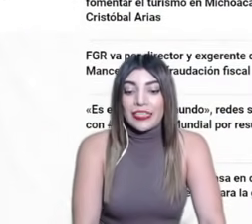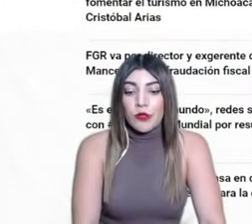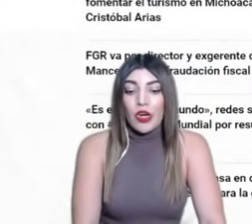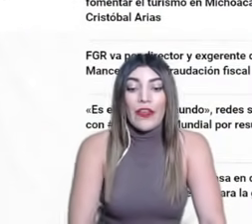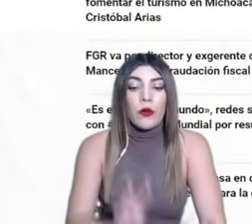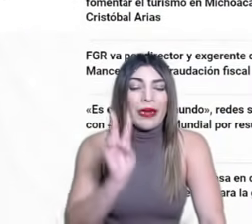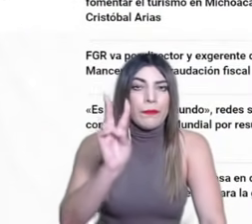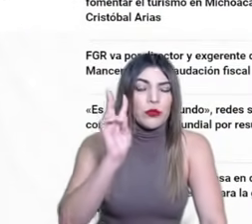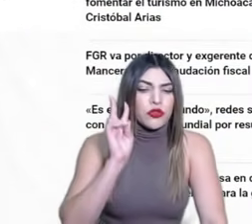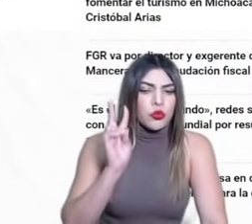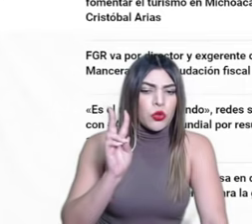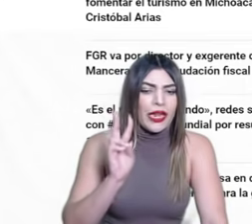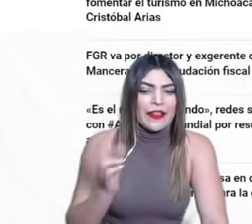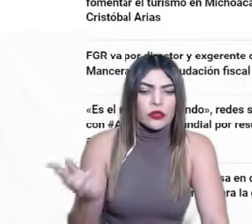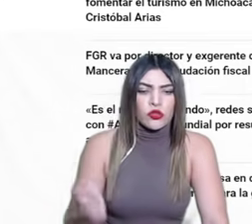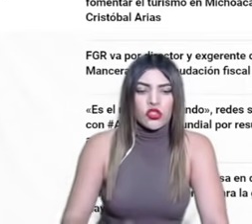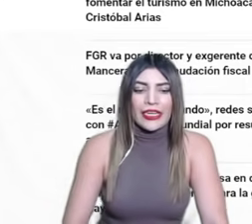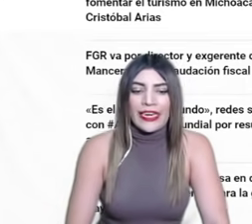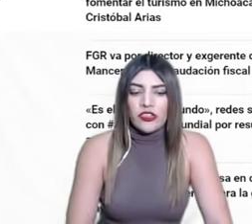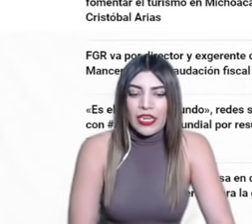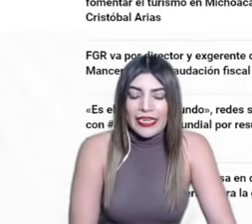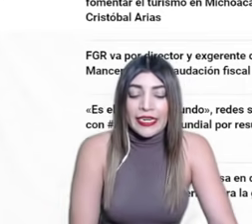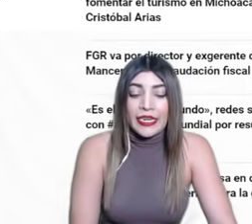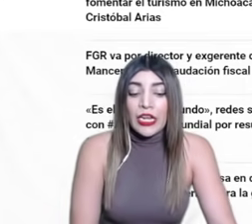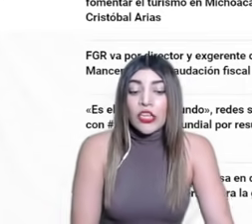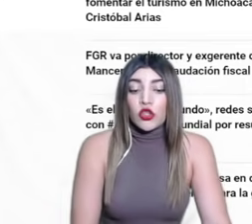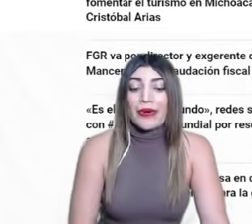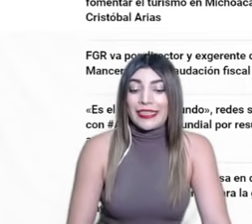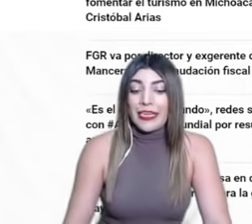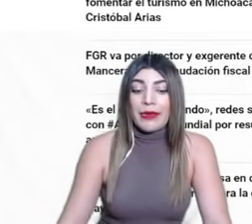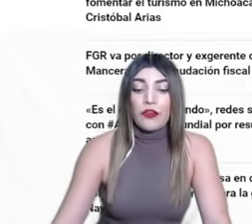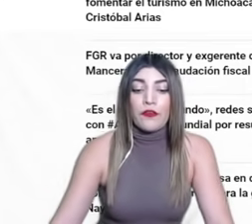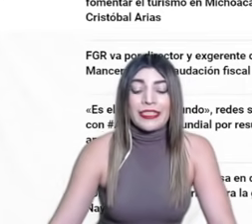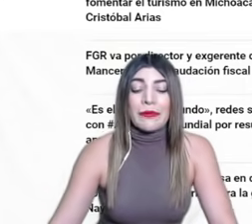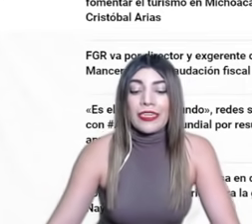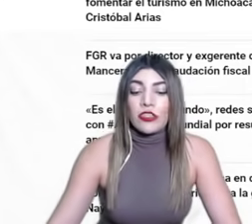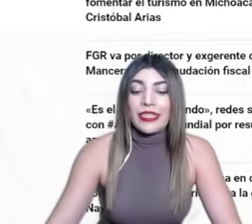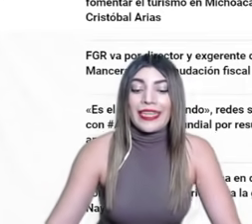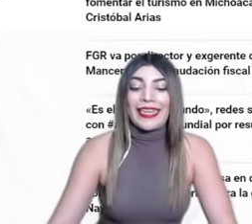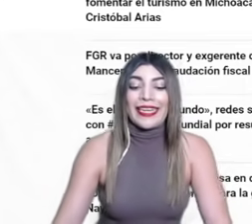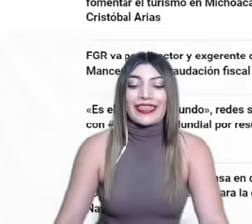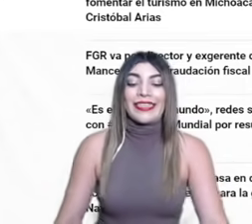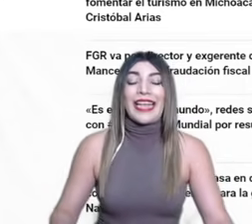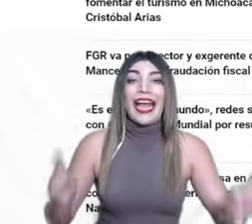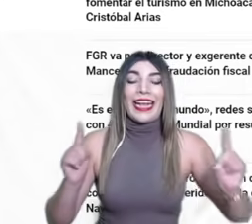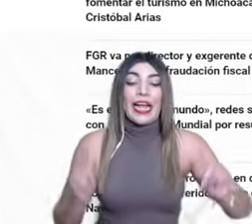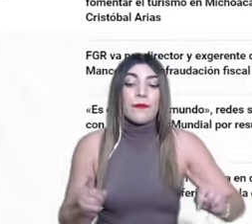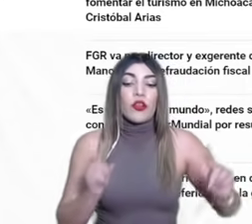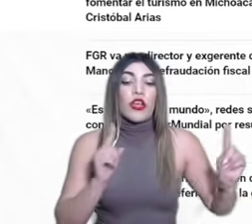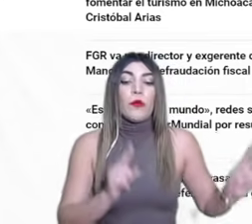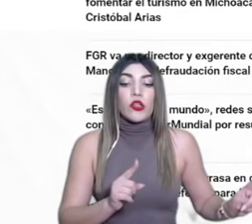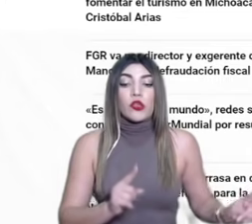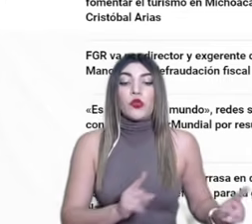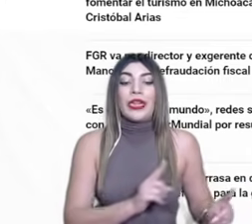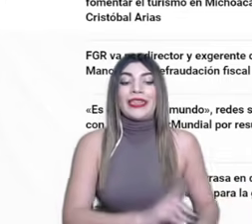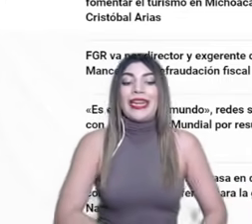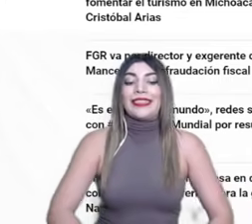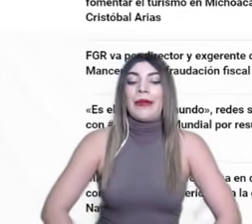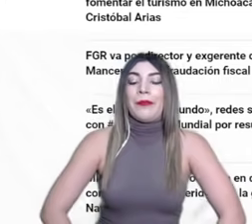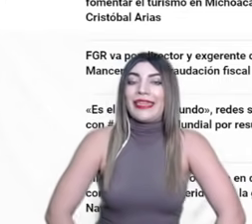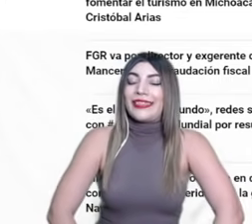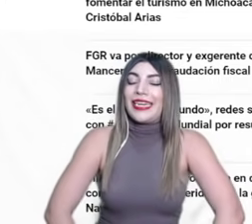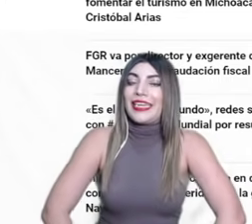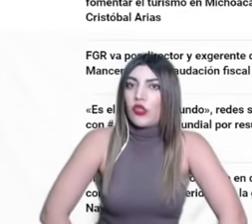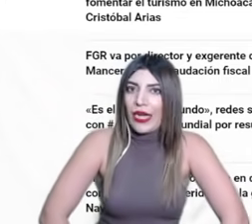presidente exhibió la doble postura de los consejeros del INE sobre el tema de ofrecimiento de tarjetas a cambio de votos durante